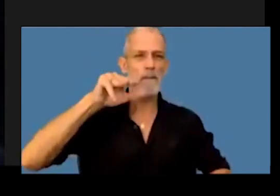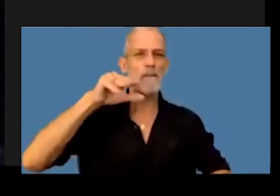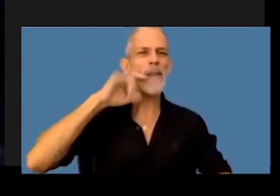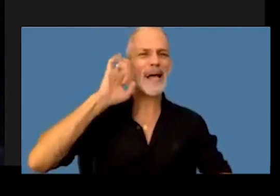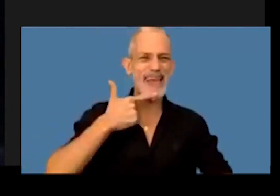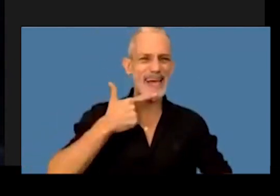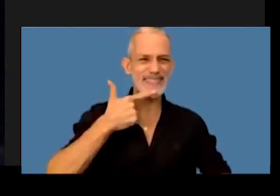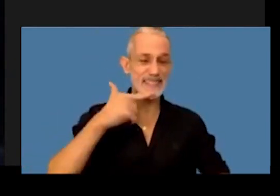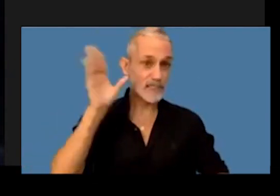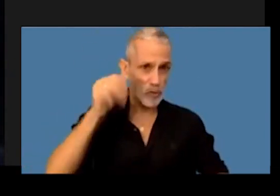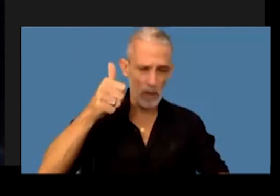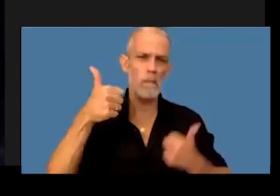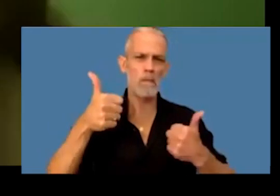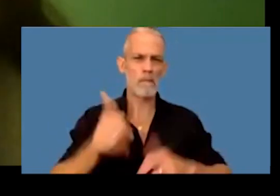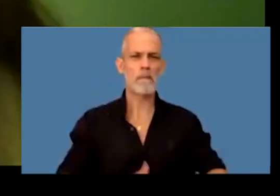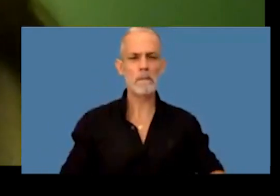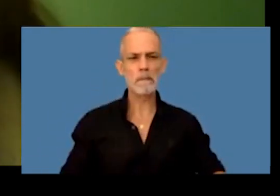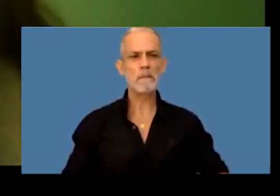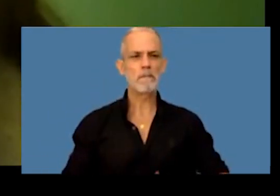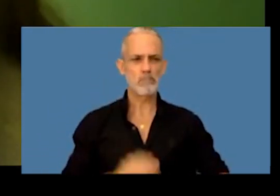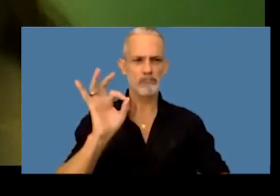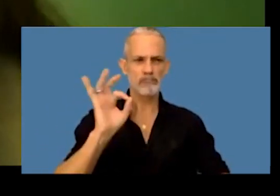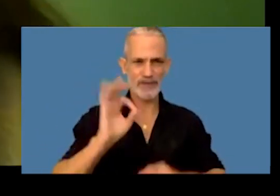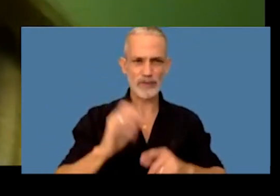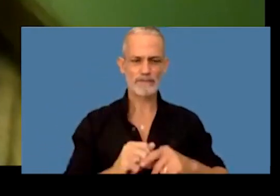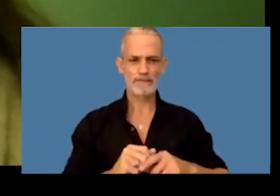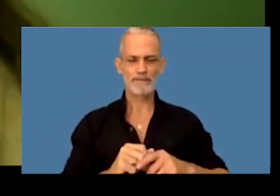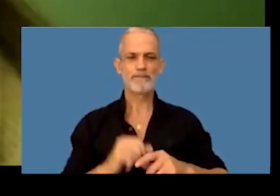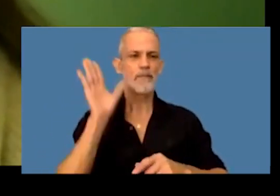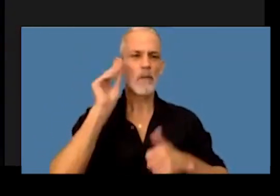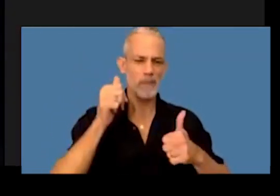bien? Perfecto. Sí. Buenísimo.